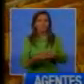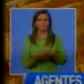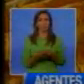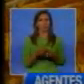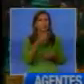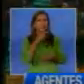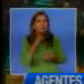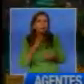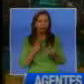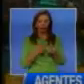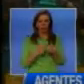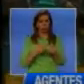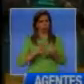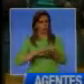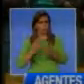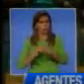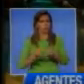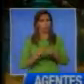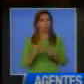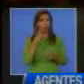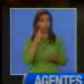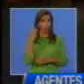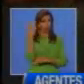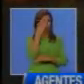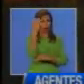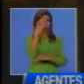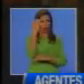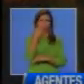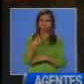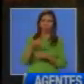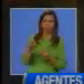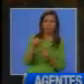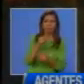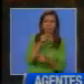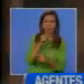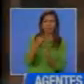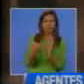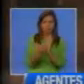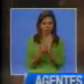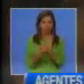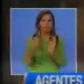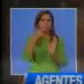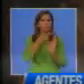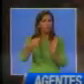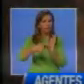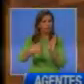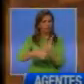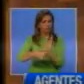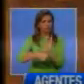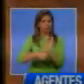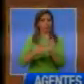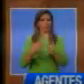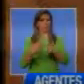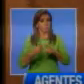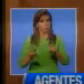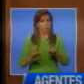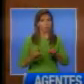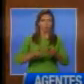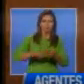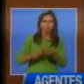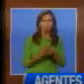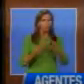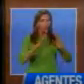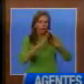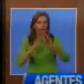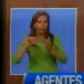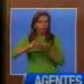embalado. En el sitio había un colombiano que después se verificó tenía identidad falsa. Pero en toda la acción, que comprendió allanamientos en